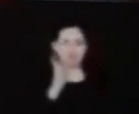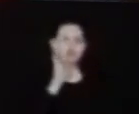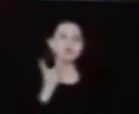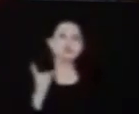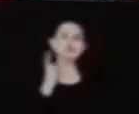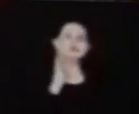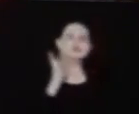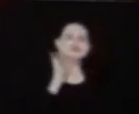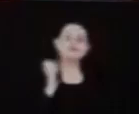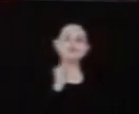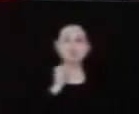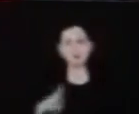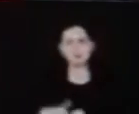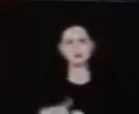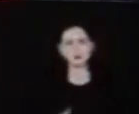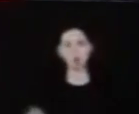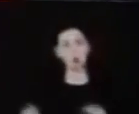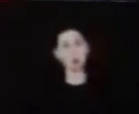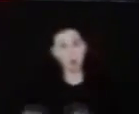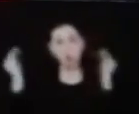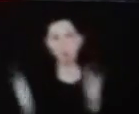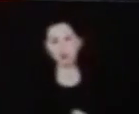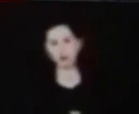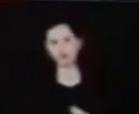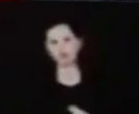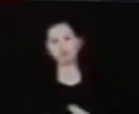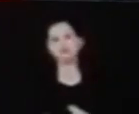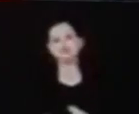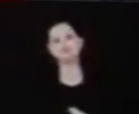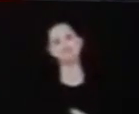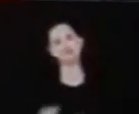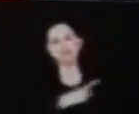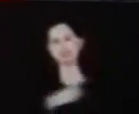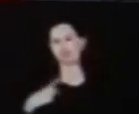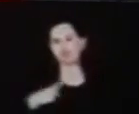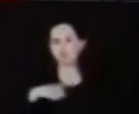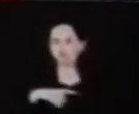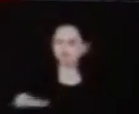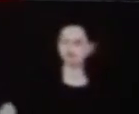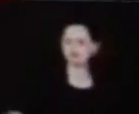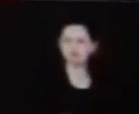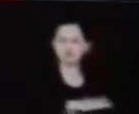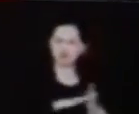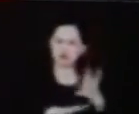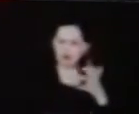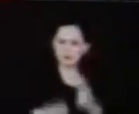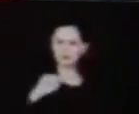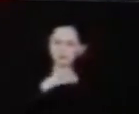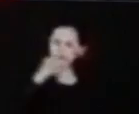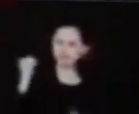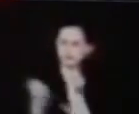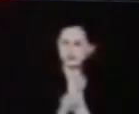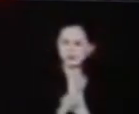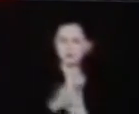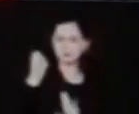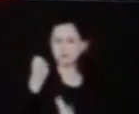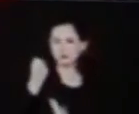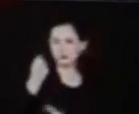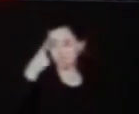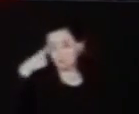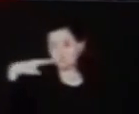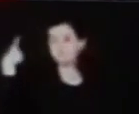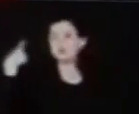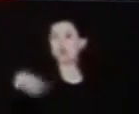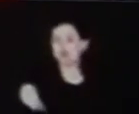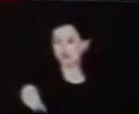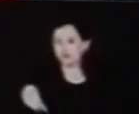con carácter urgente la aprobación de una reforma constitucional que nos permita crear, con